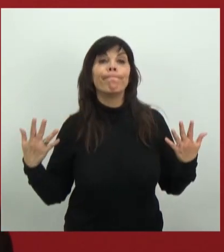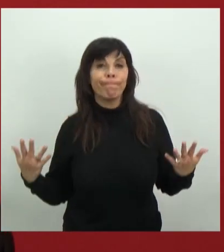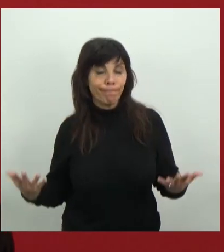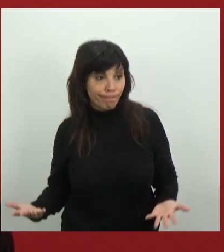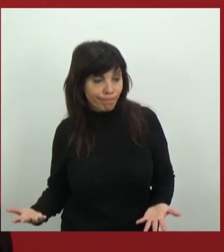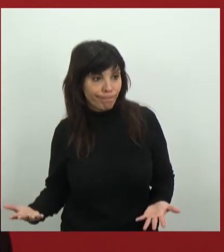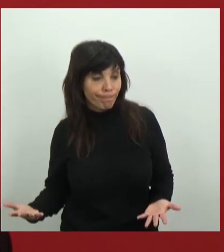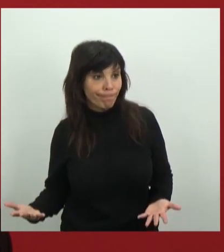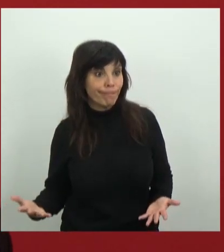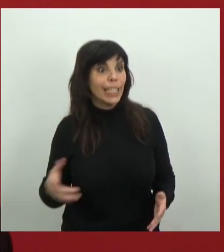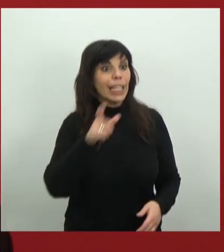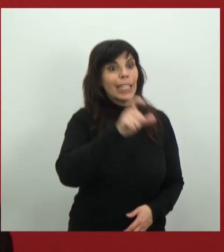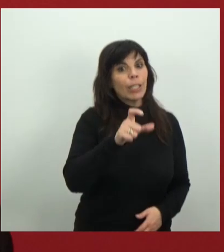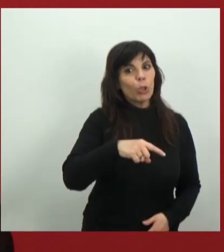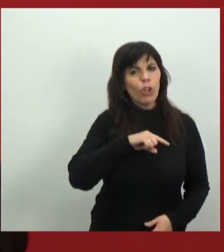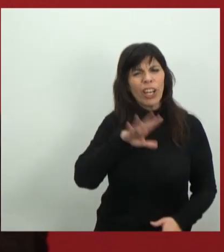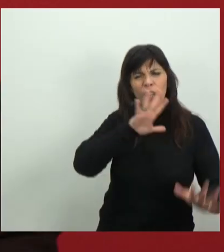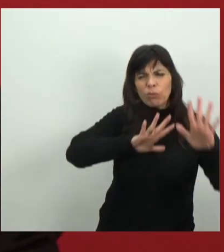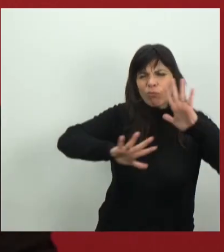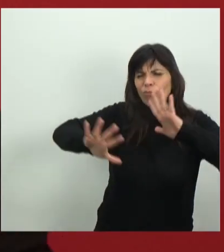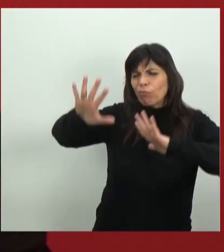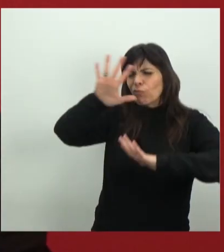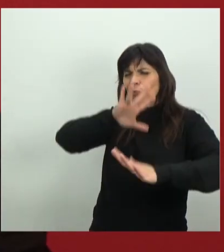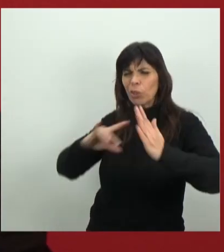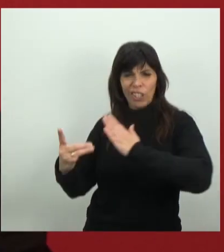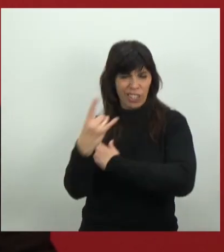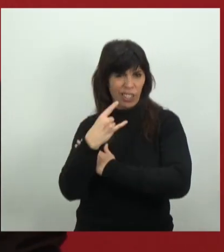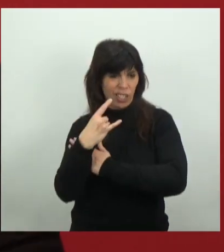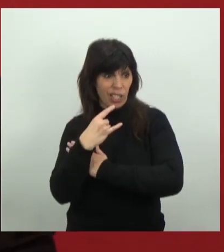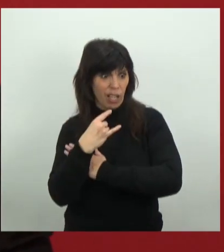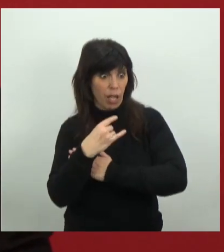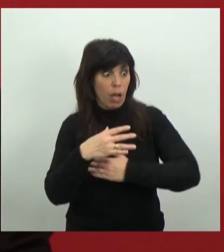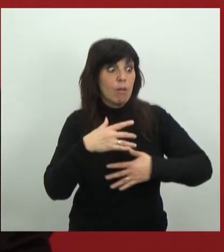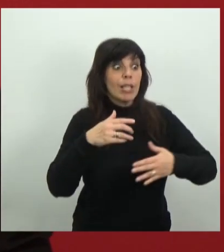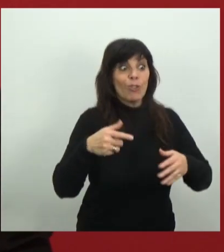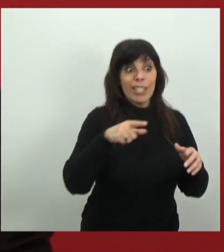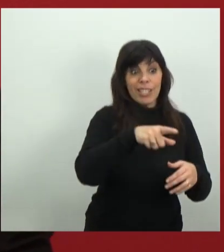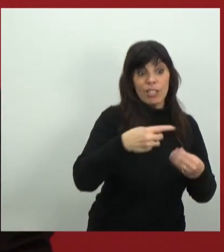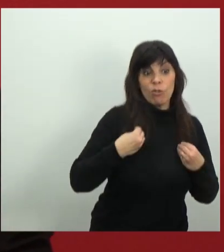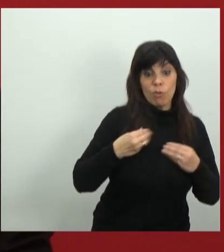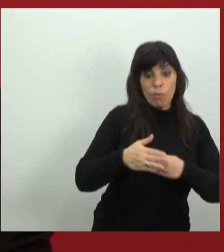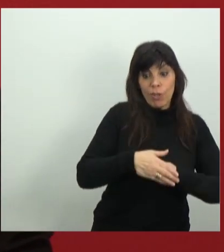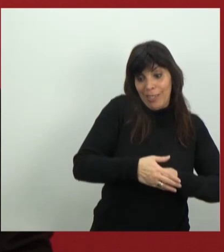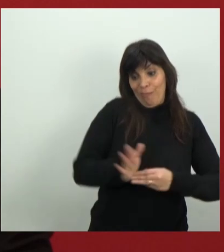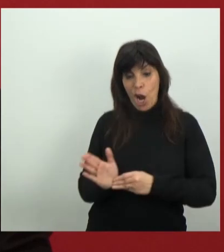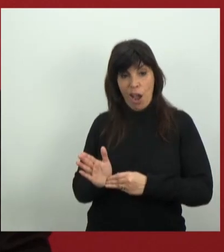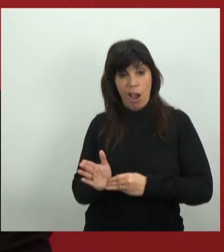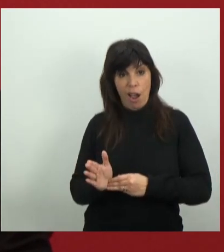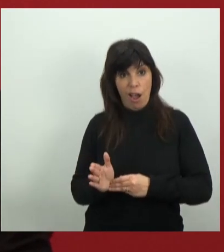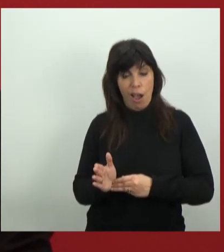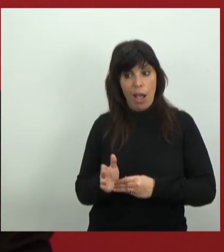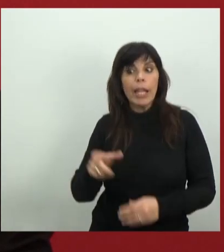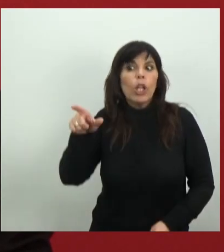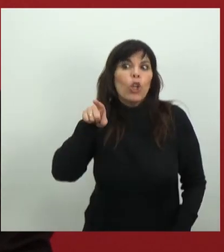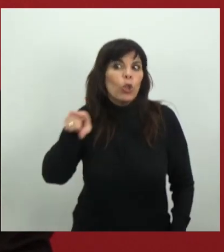las puertas a esos demonios. ¿Cómo se hace eso? Orando en tu aposento alto, sin que la persona